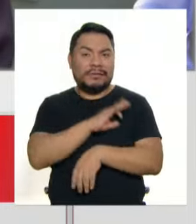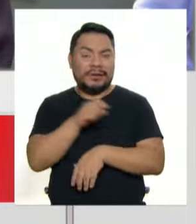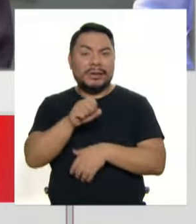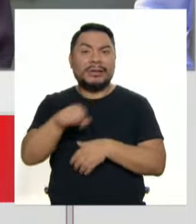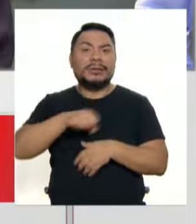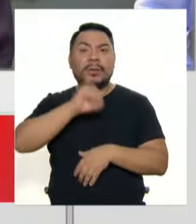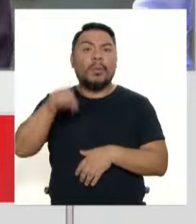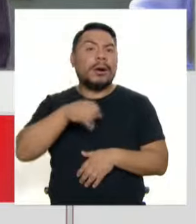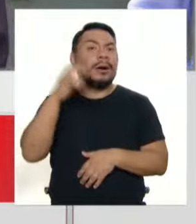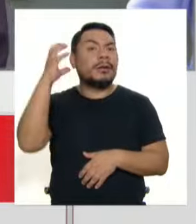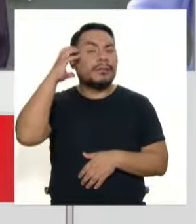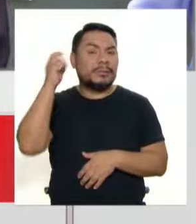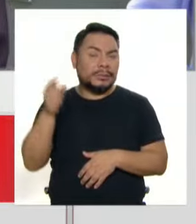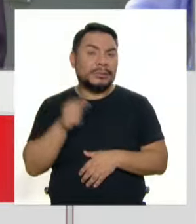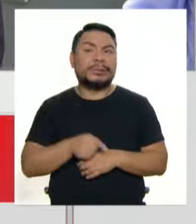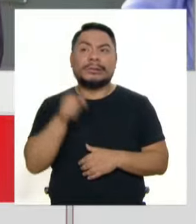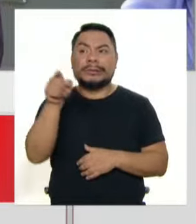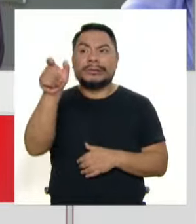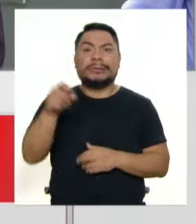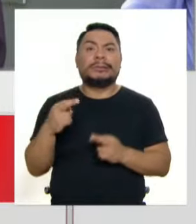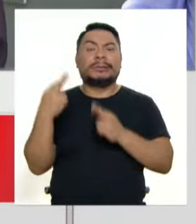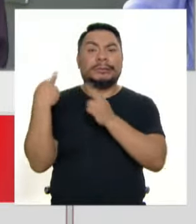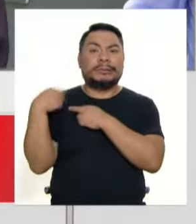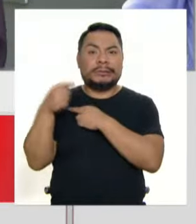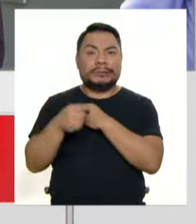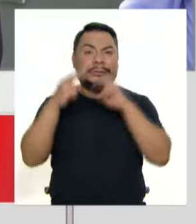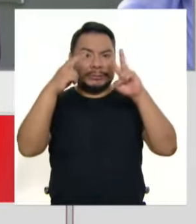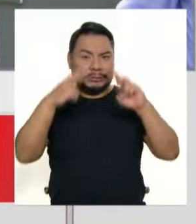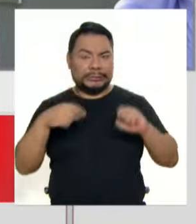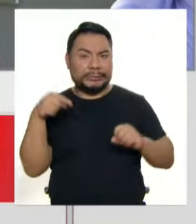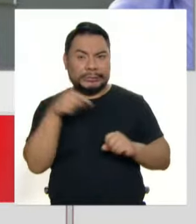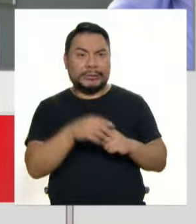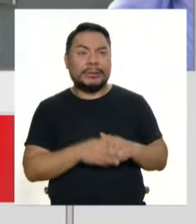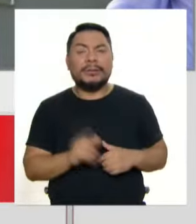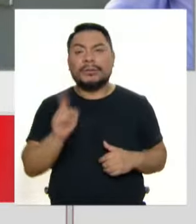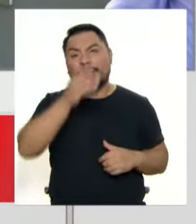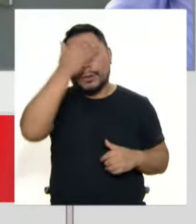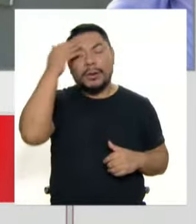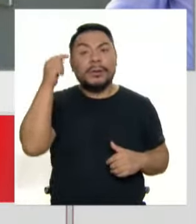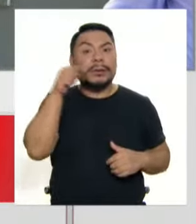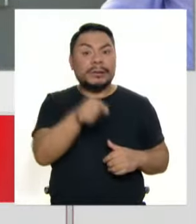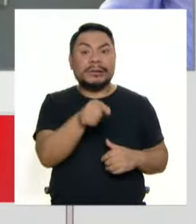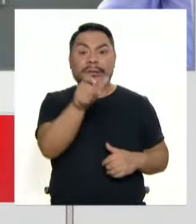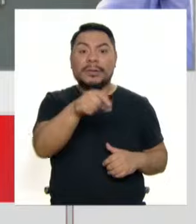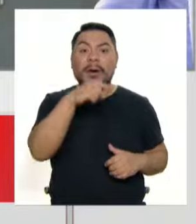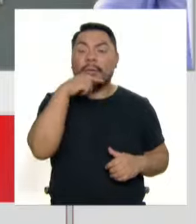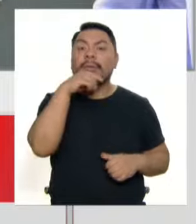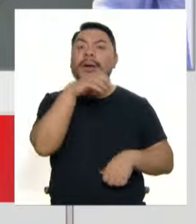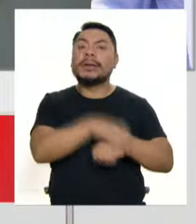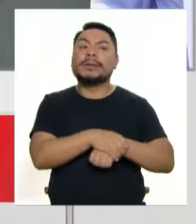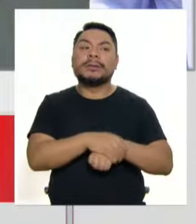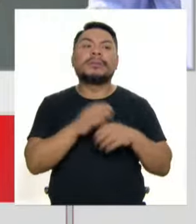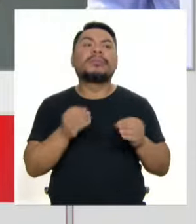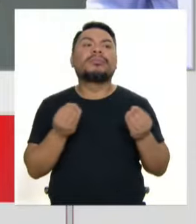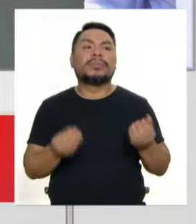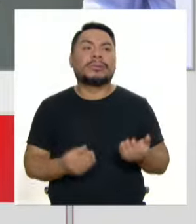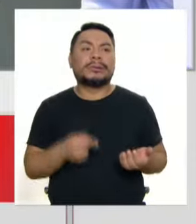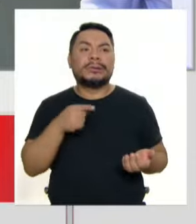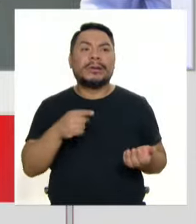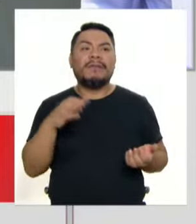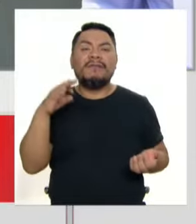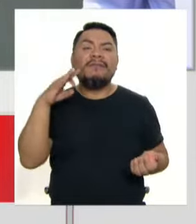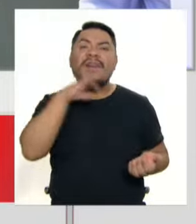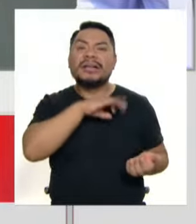de San Juan de Miraflores, quien está a cargo de estas investigaciones. No olvidemos que ella está detenida por el delito de